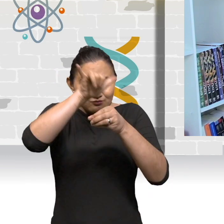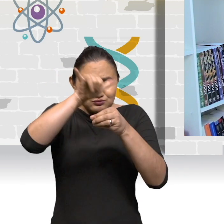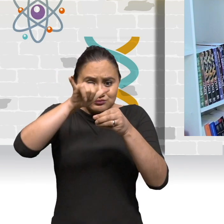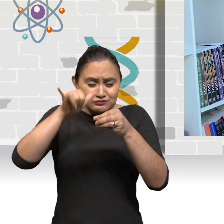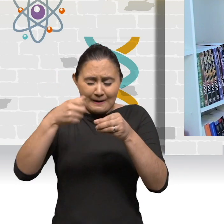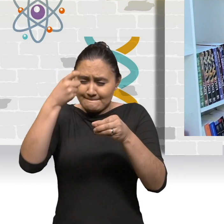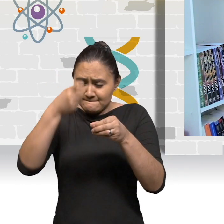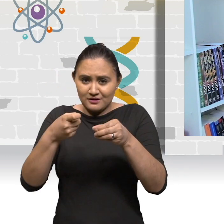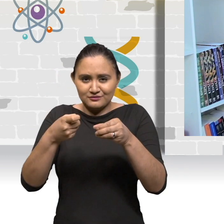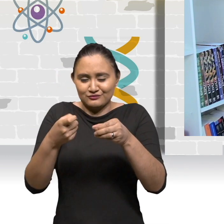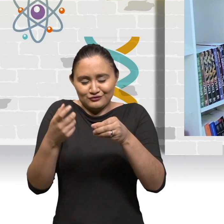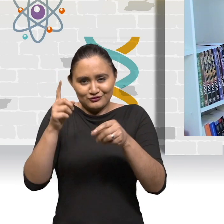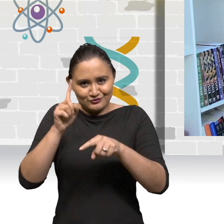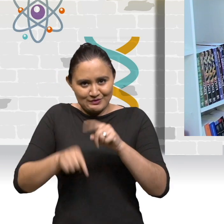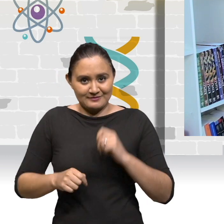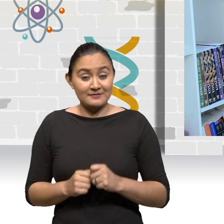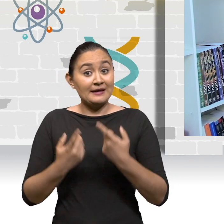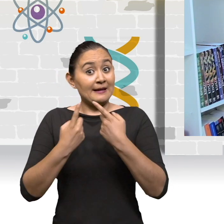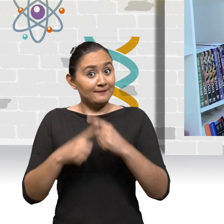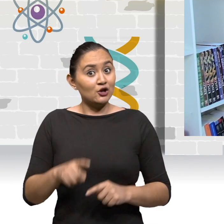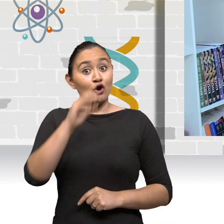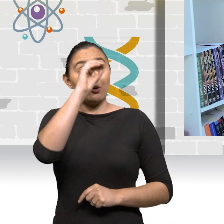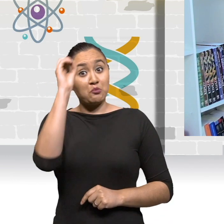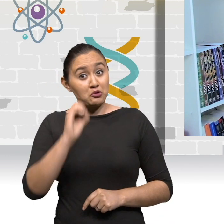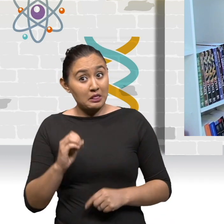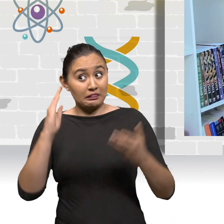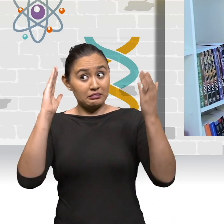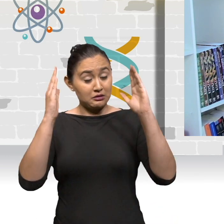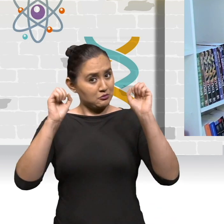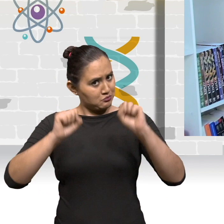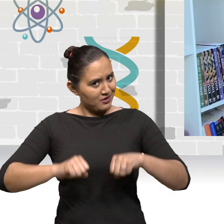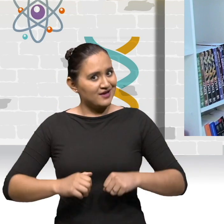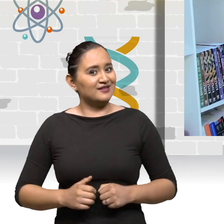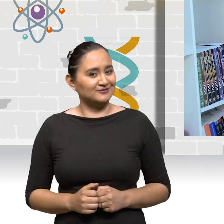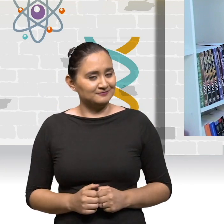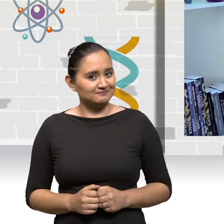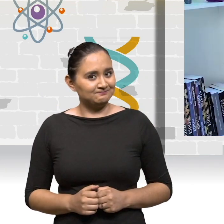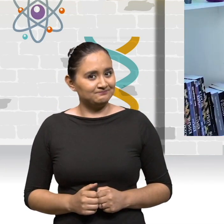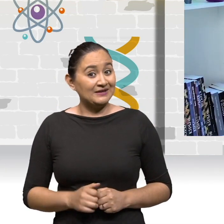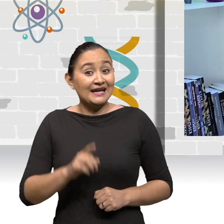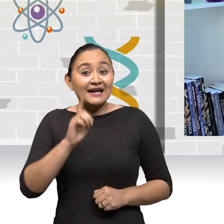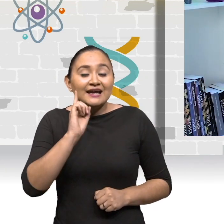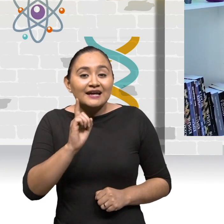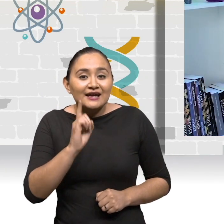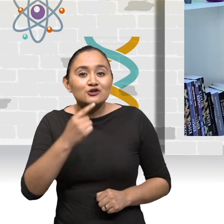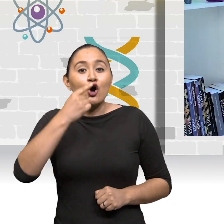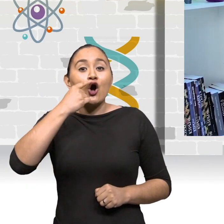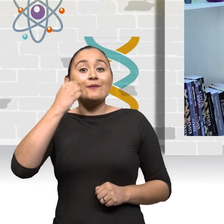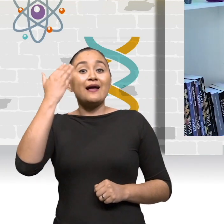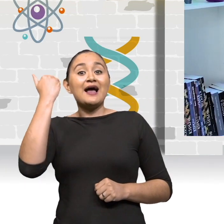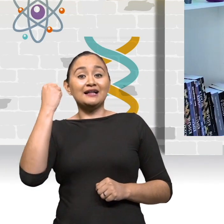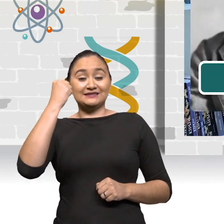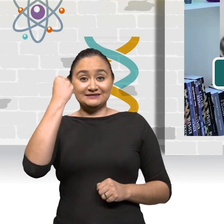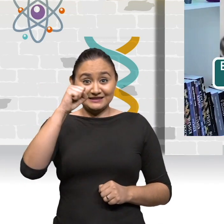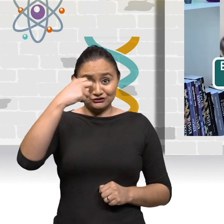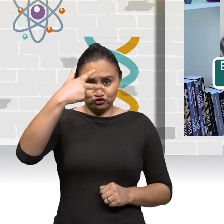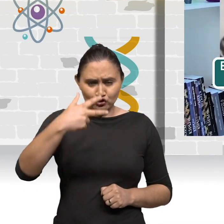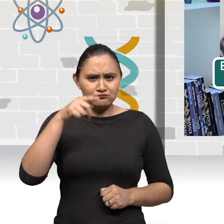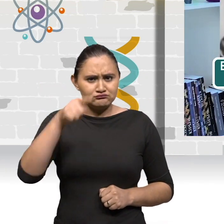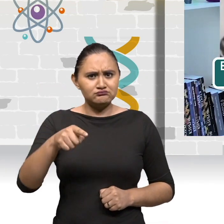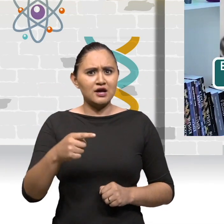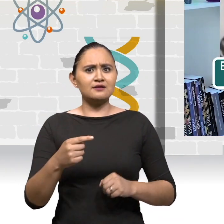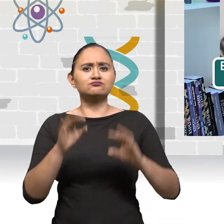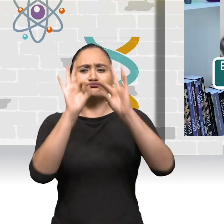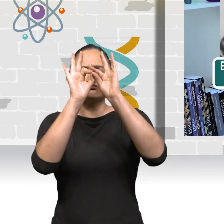con precisión la posición pero si lo manejamos con probabilidades pues es exactamente lo que hizo john